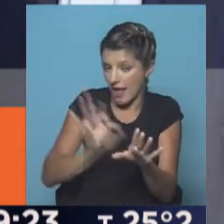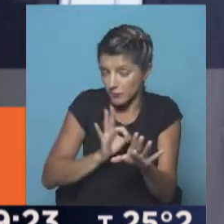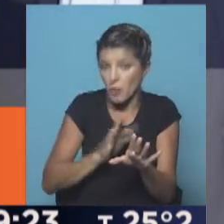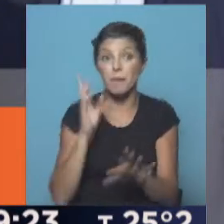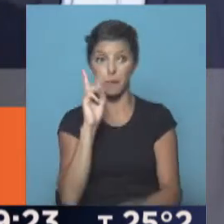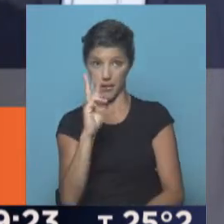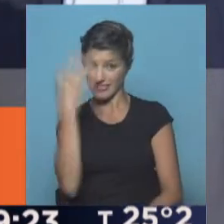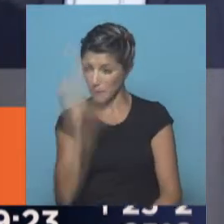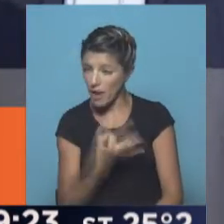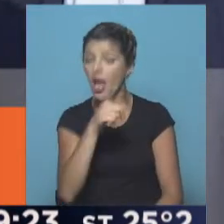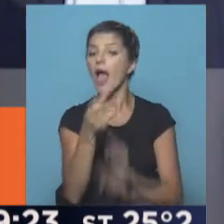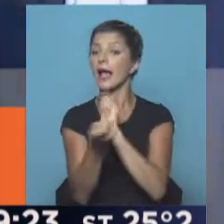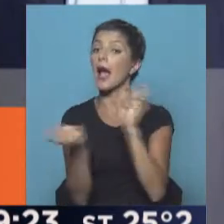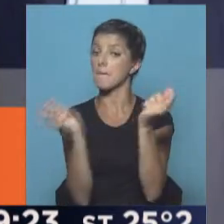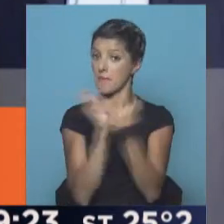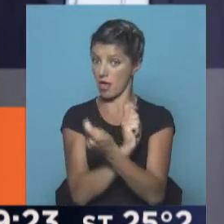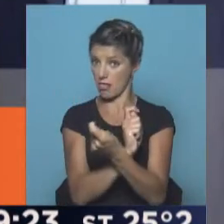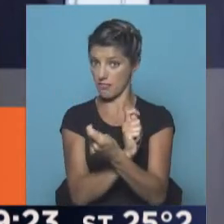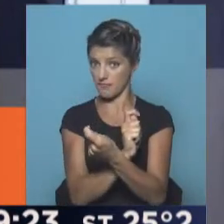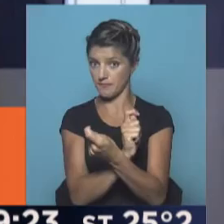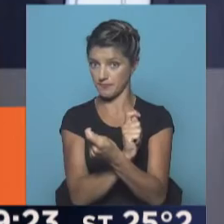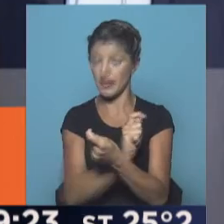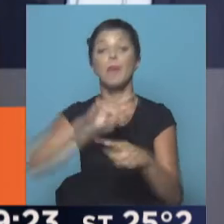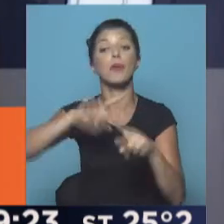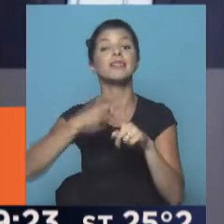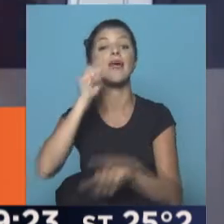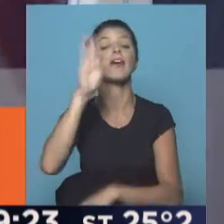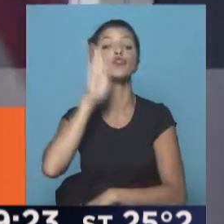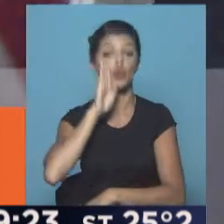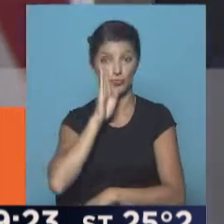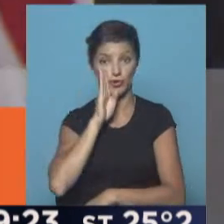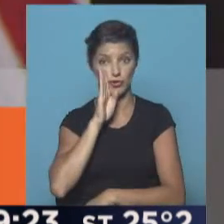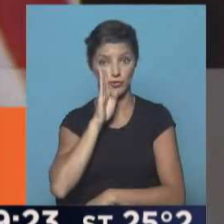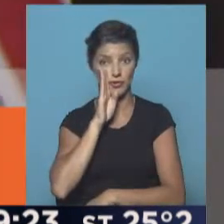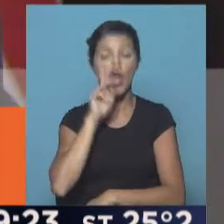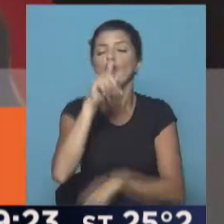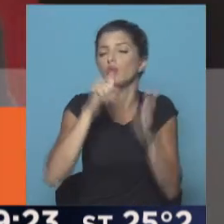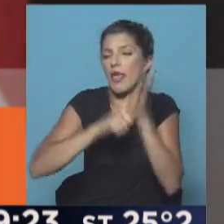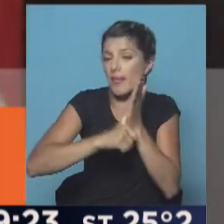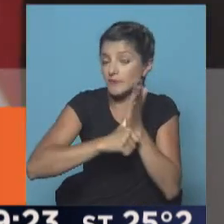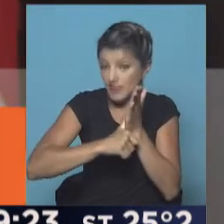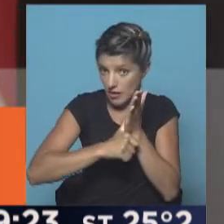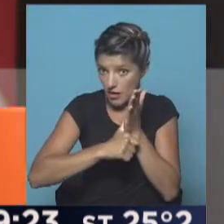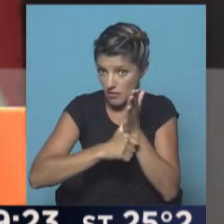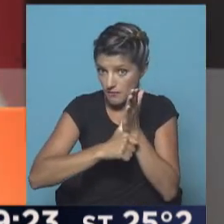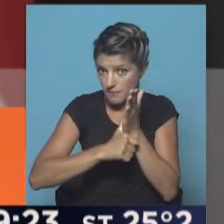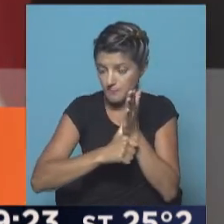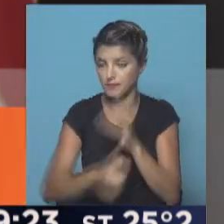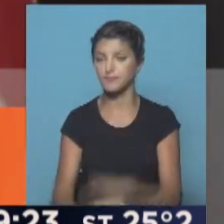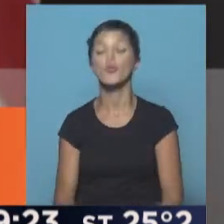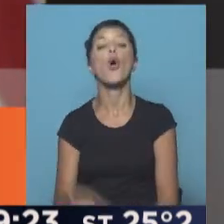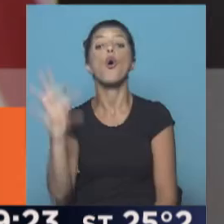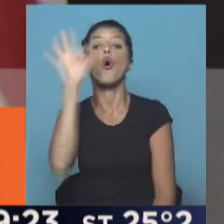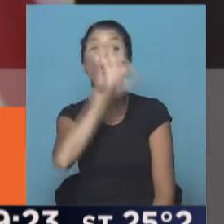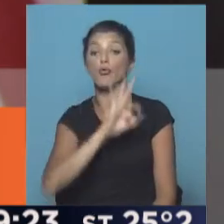cambio digamos, radical de la política de Estados Unidos, de la identidad partidaria, ¿no es cierto? O